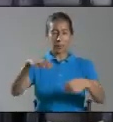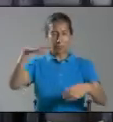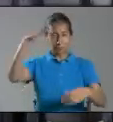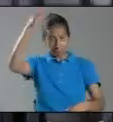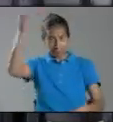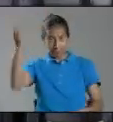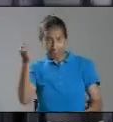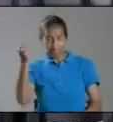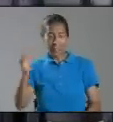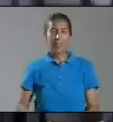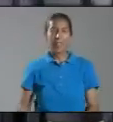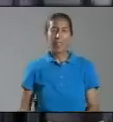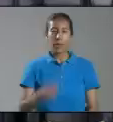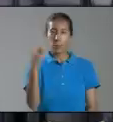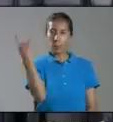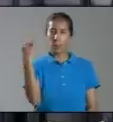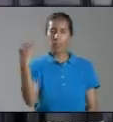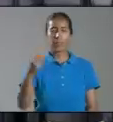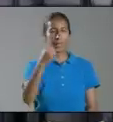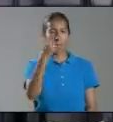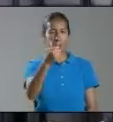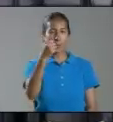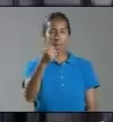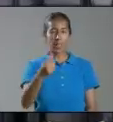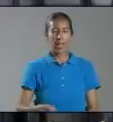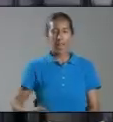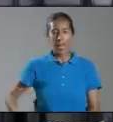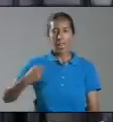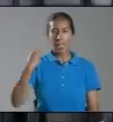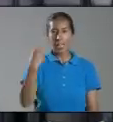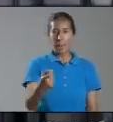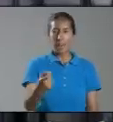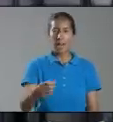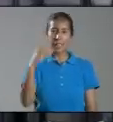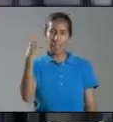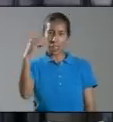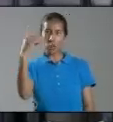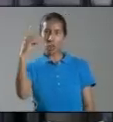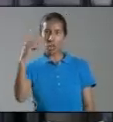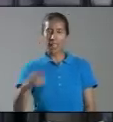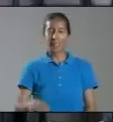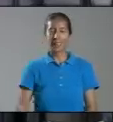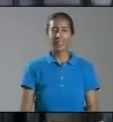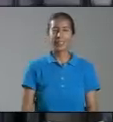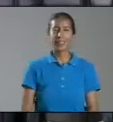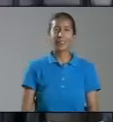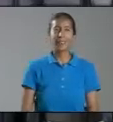le pagan en euros y dólares y todo lo que quiera.